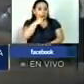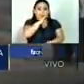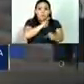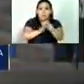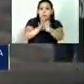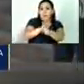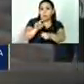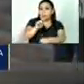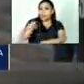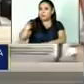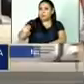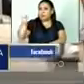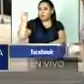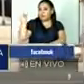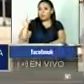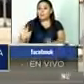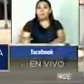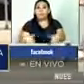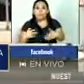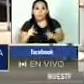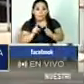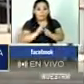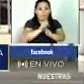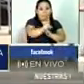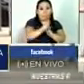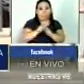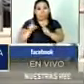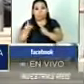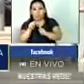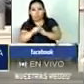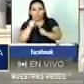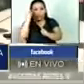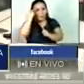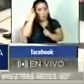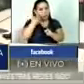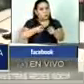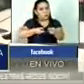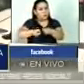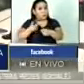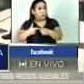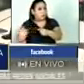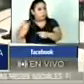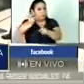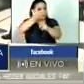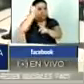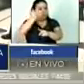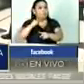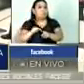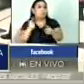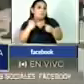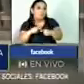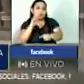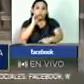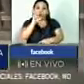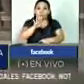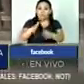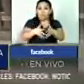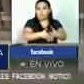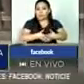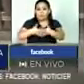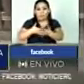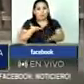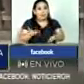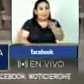semana asegurando que las medidas de distanciamiento y su gestión de la crisis estaban siendo un éxito sin embargo Estados Unidos se